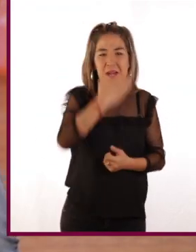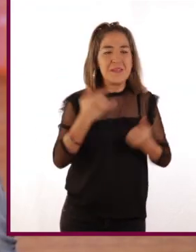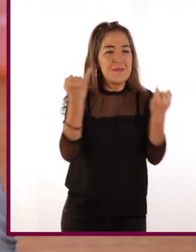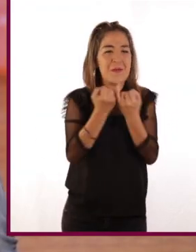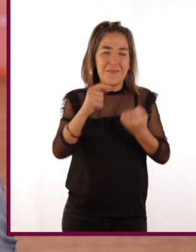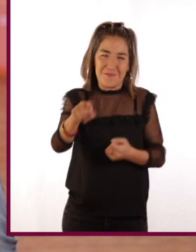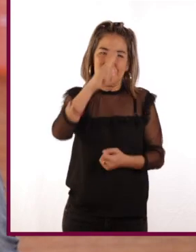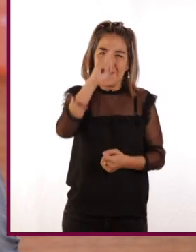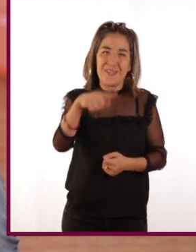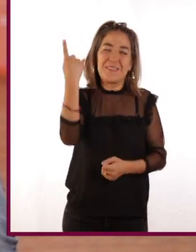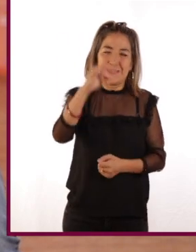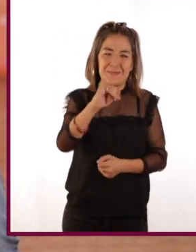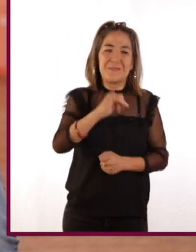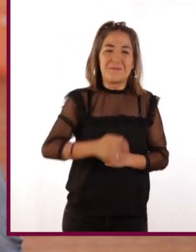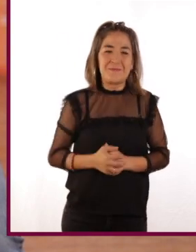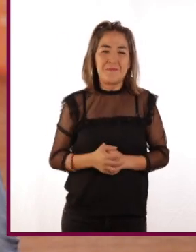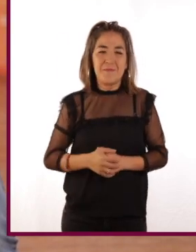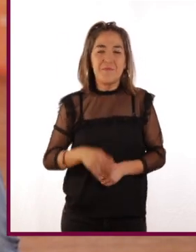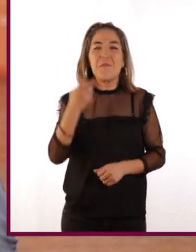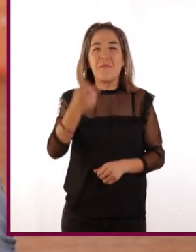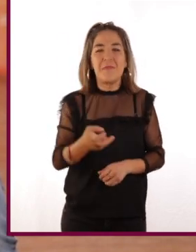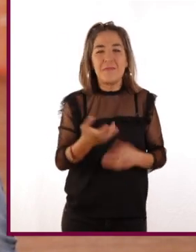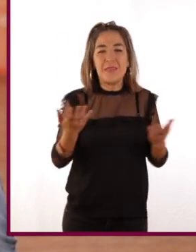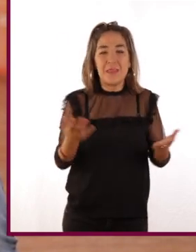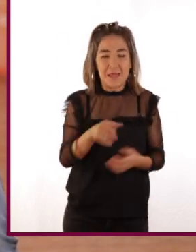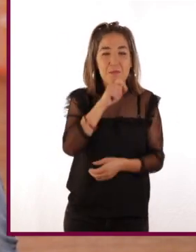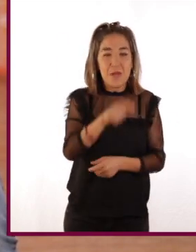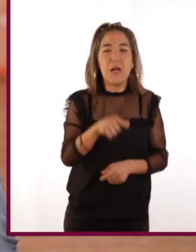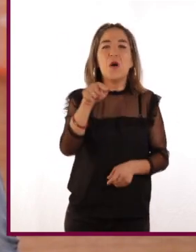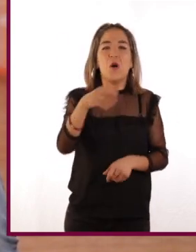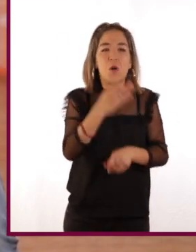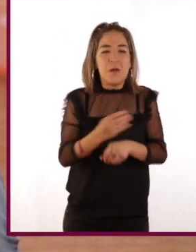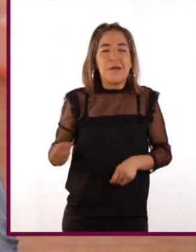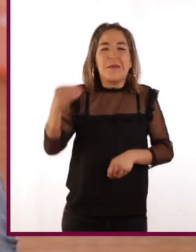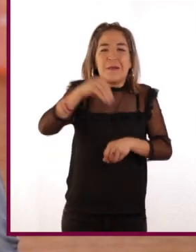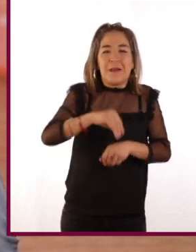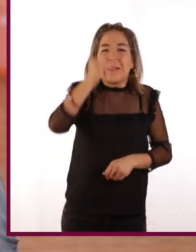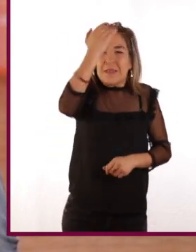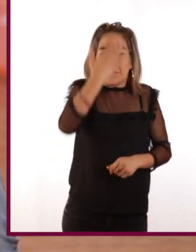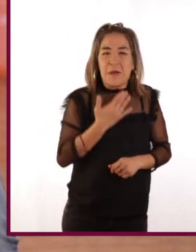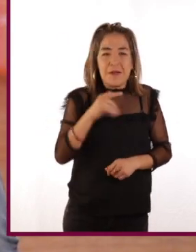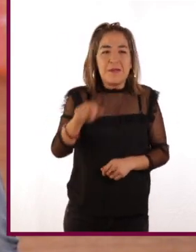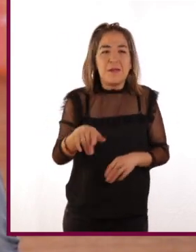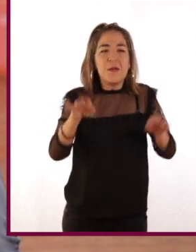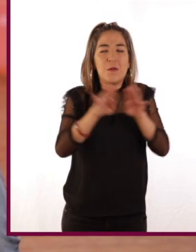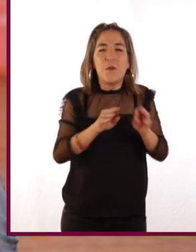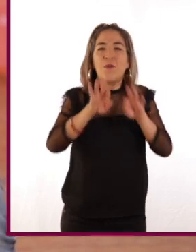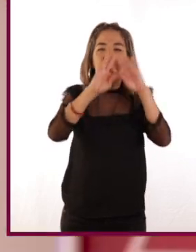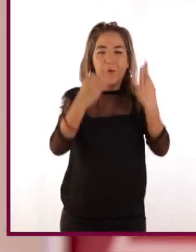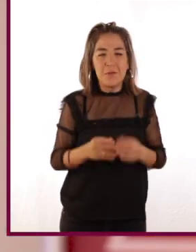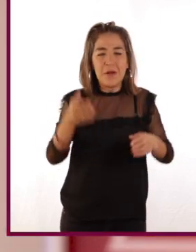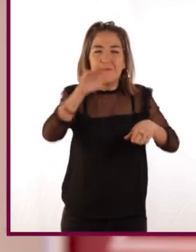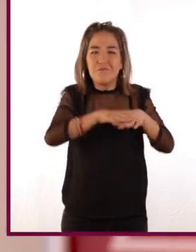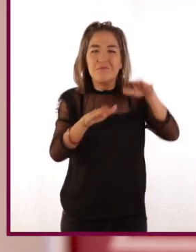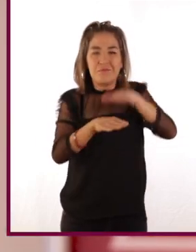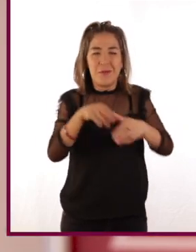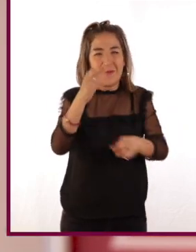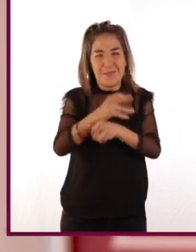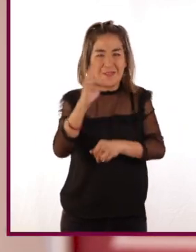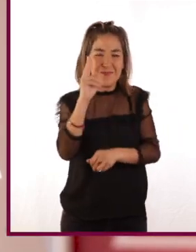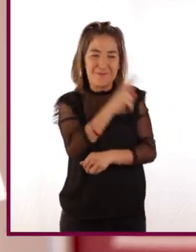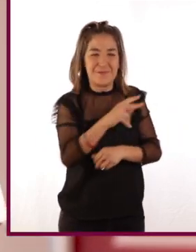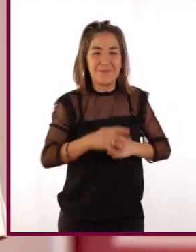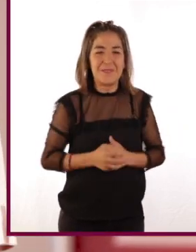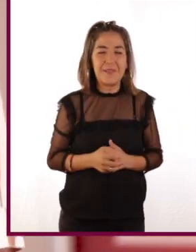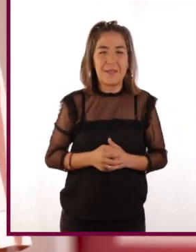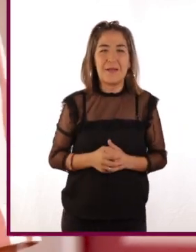caras son iguales, eso lo hace más fácil, ¿no? De todas maneras, aquí les vamos a poner unas imágenes de los desarrollos planos para que los